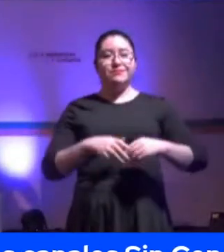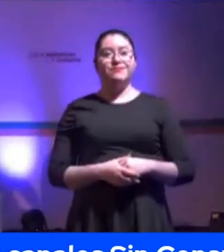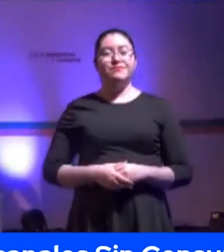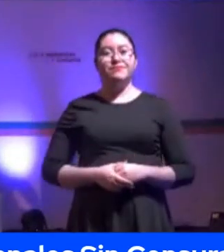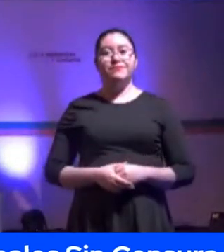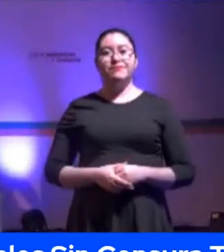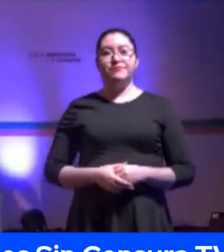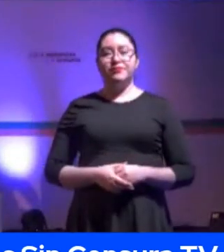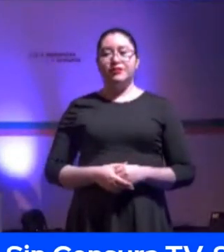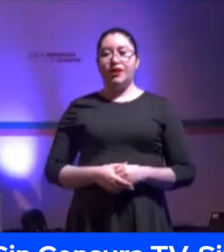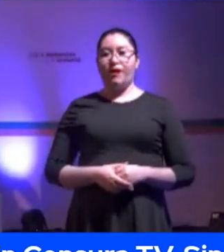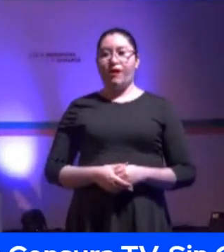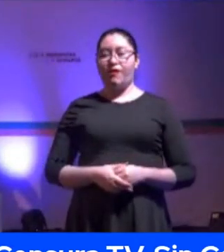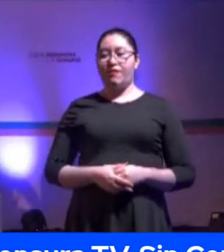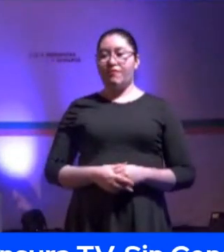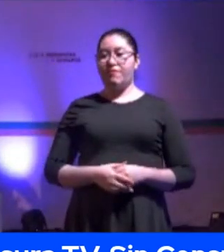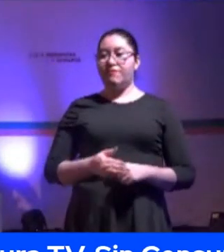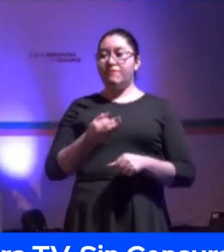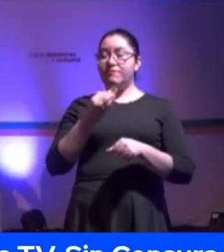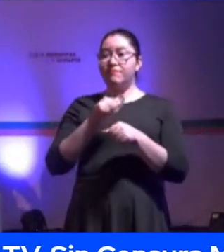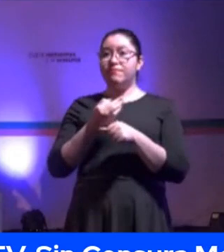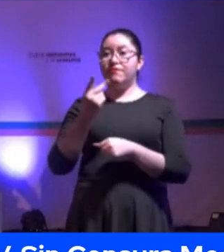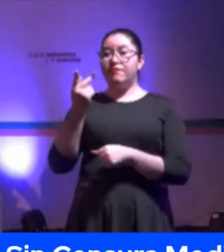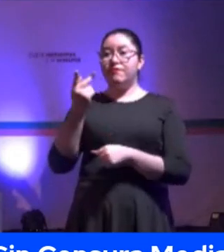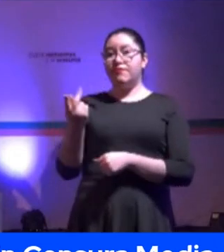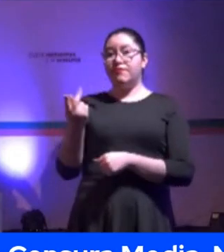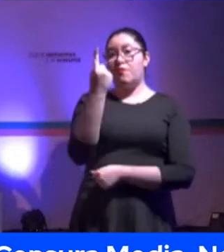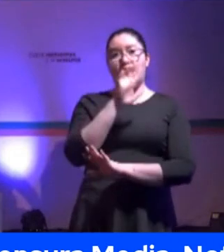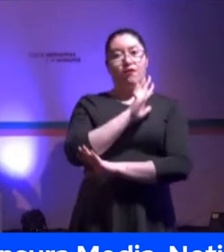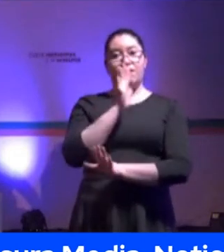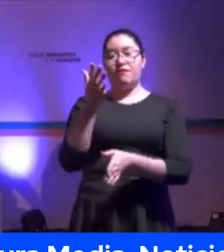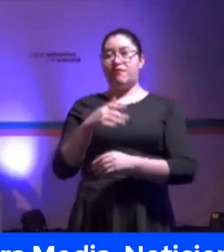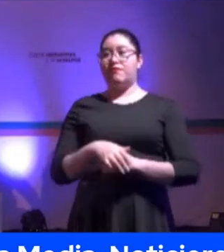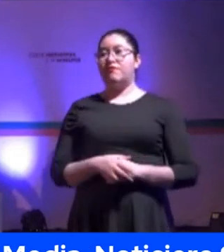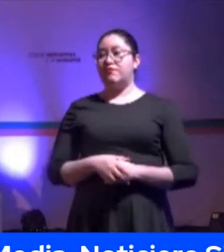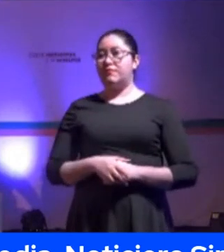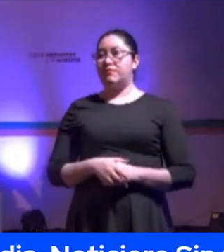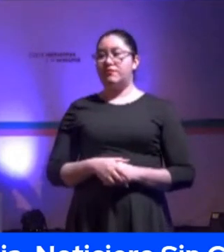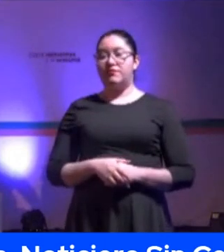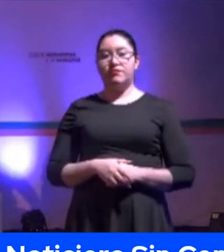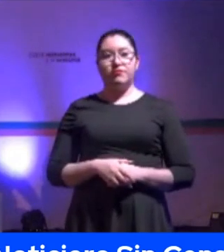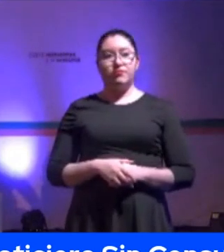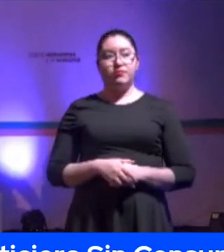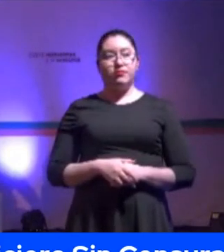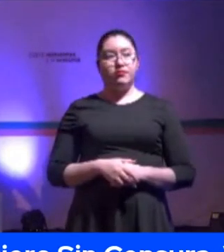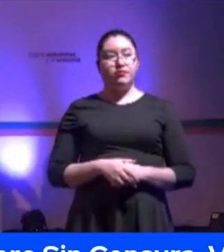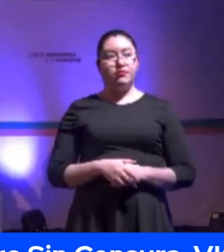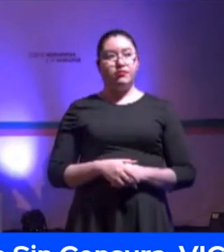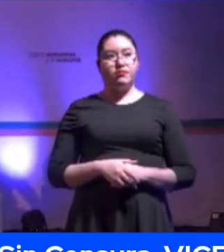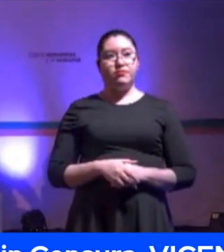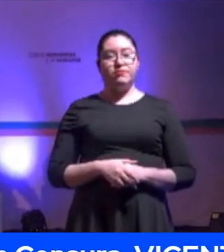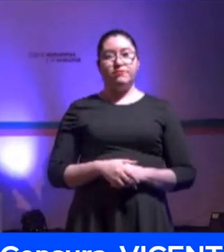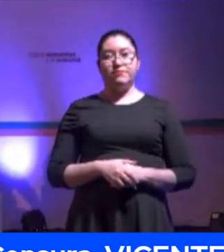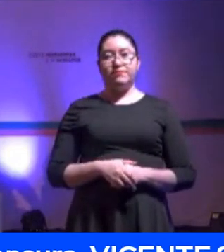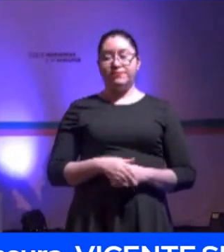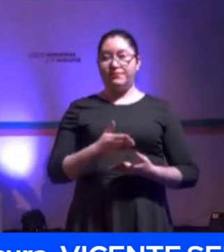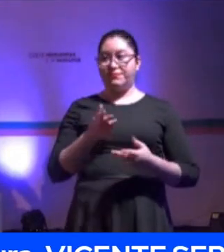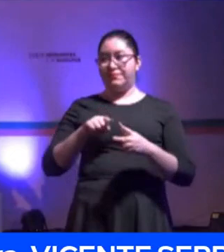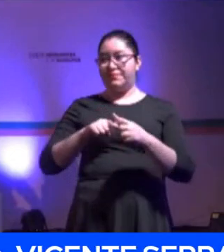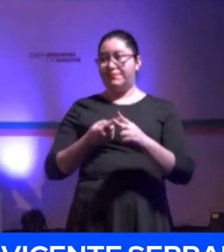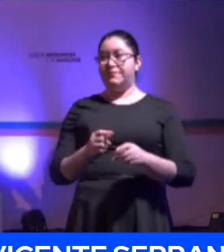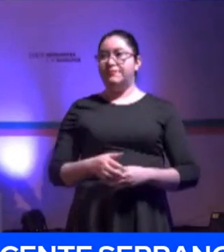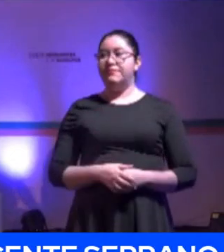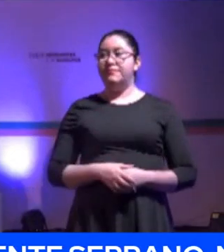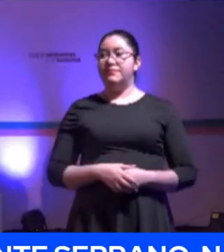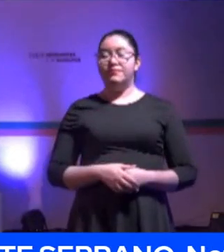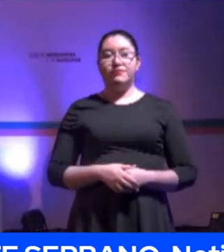Tenemos ver, lugar ¿quién, para ¿quién sigue? Una pregunta más. No sé quién. Una pregunta más. Ah, adelante.